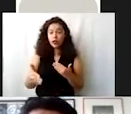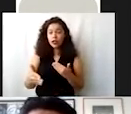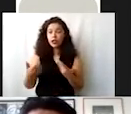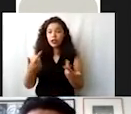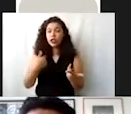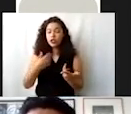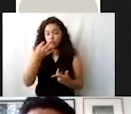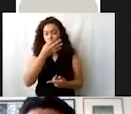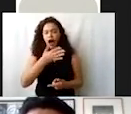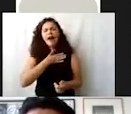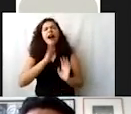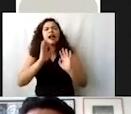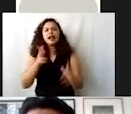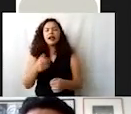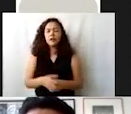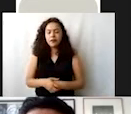por notificado?